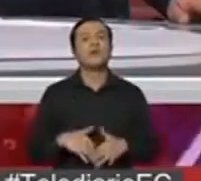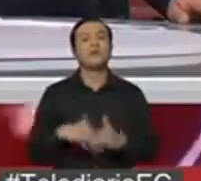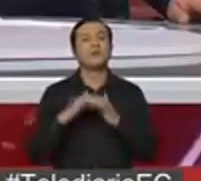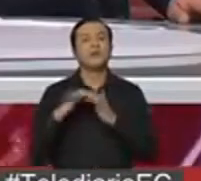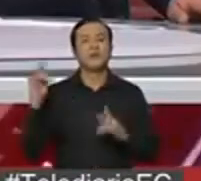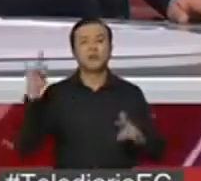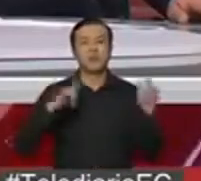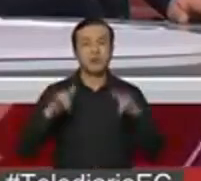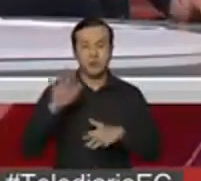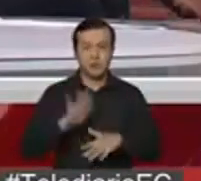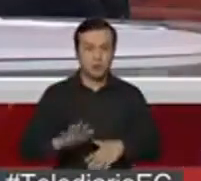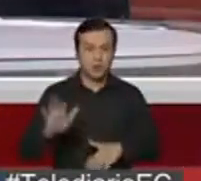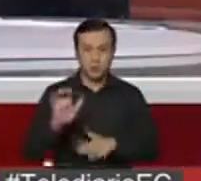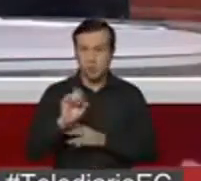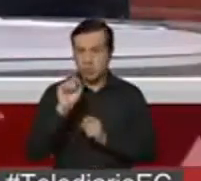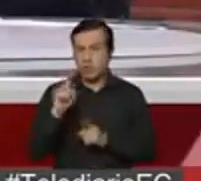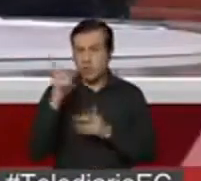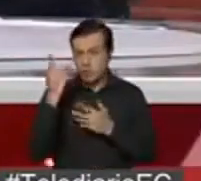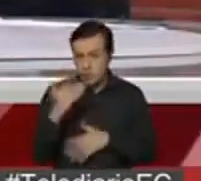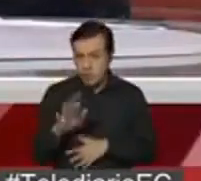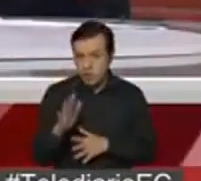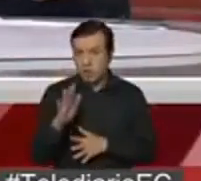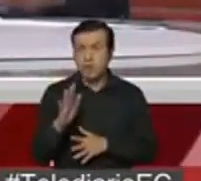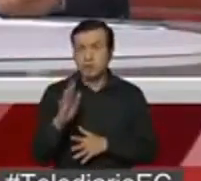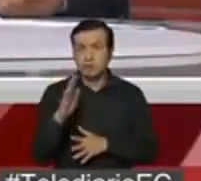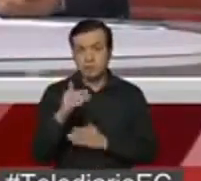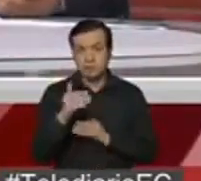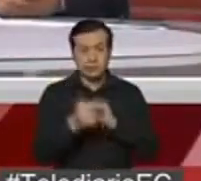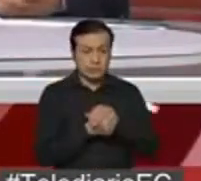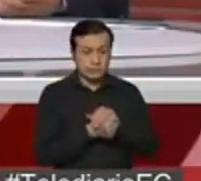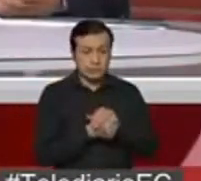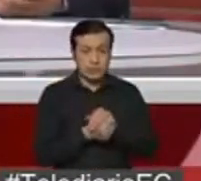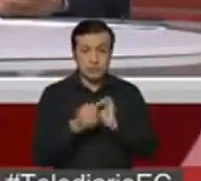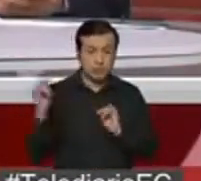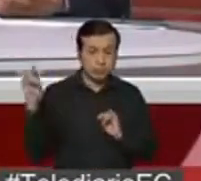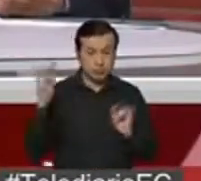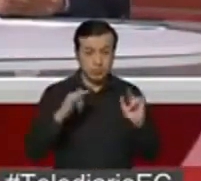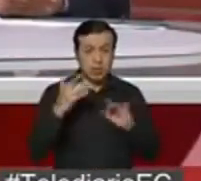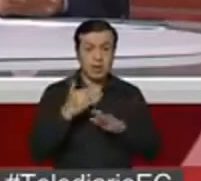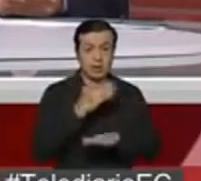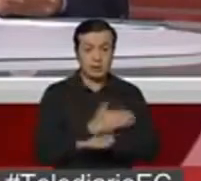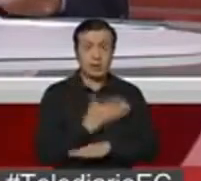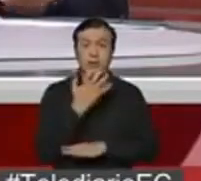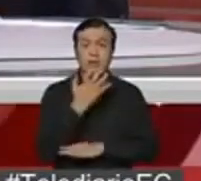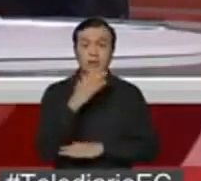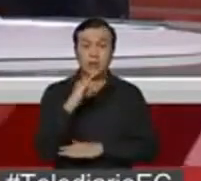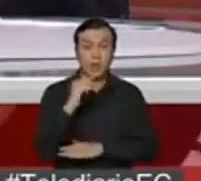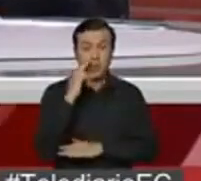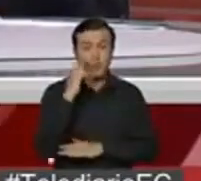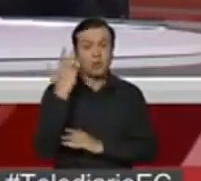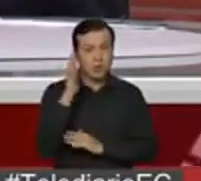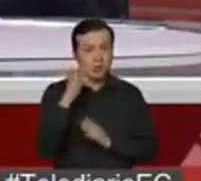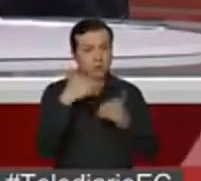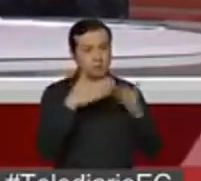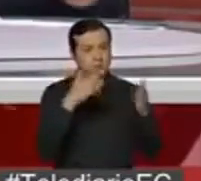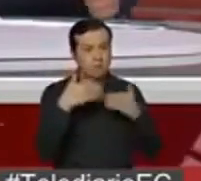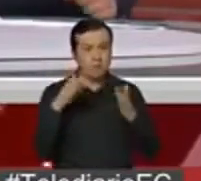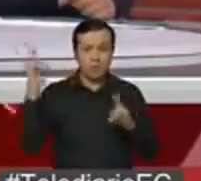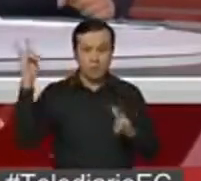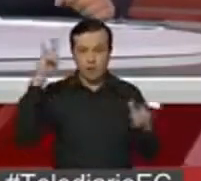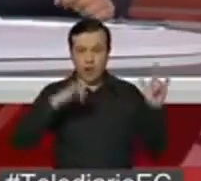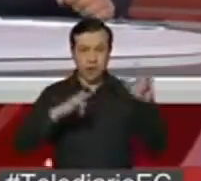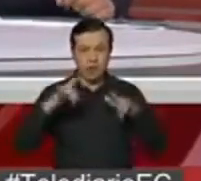el país? Luego de estos días de confinamiento, ya desde el pasado 15 de junio se han reanudado los vuelos